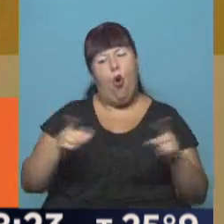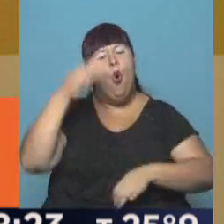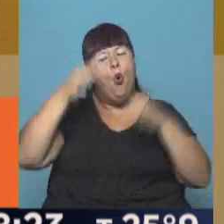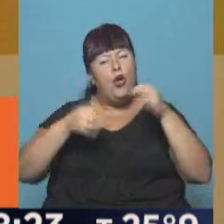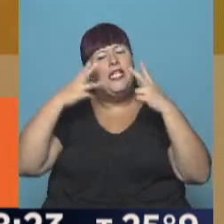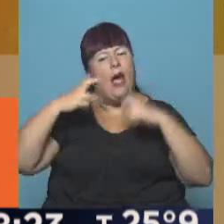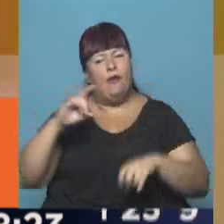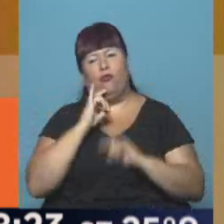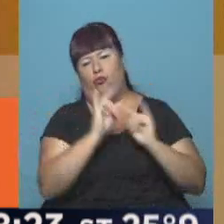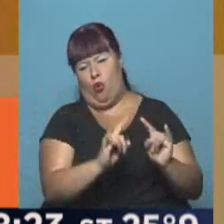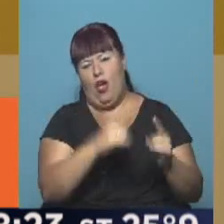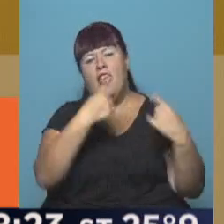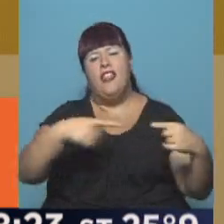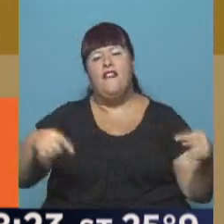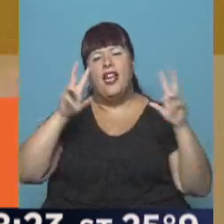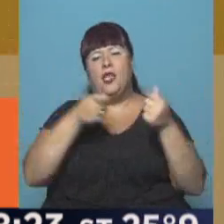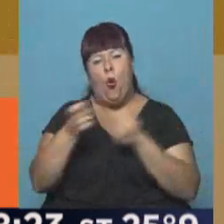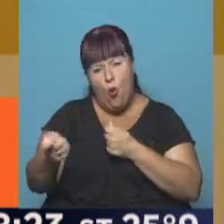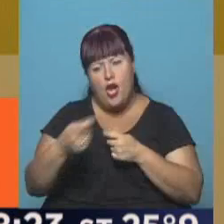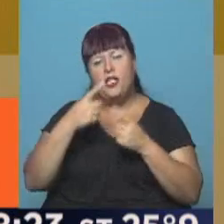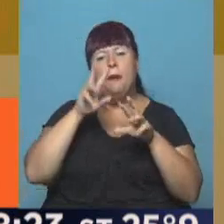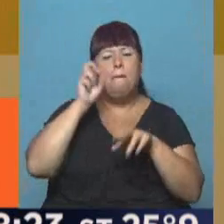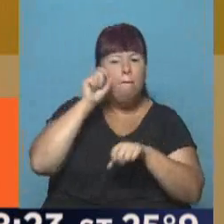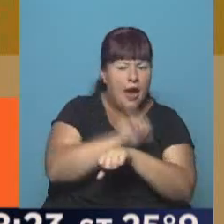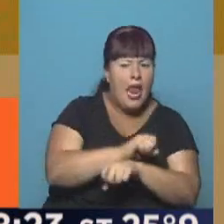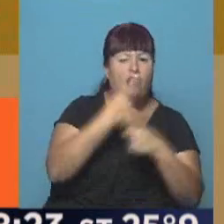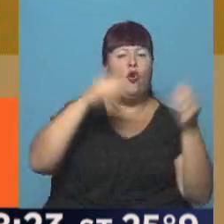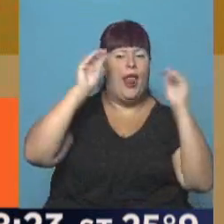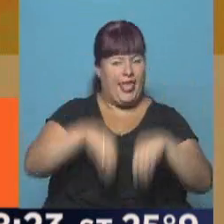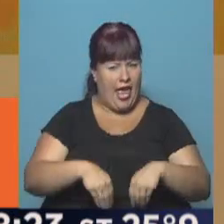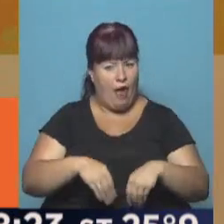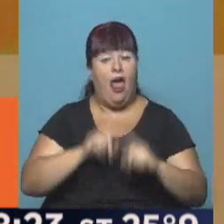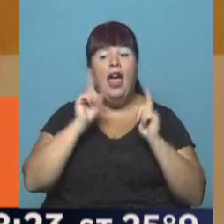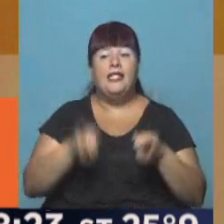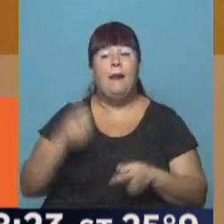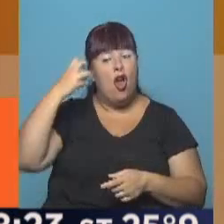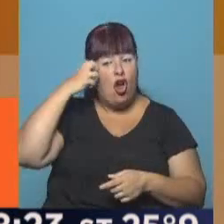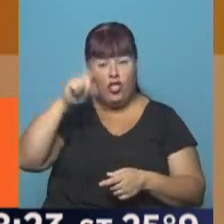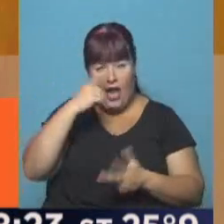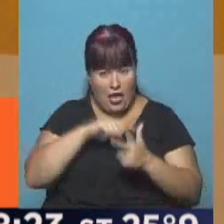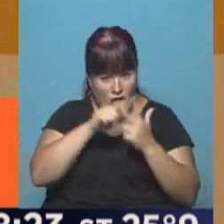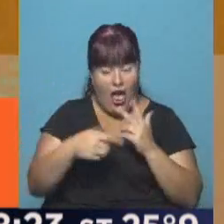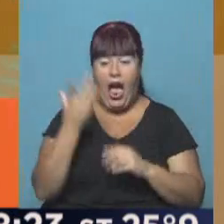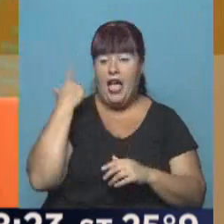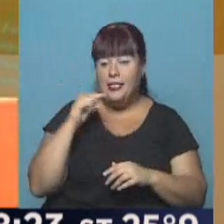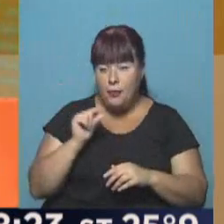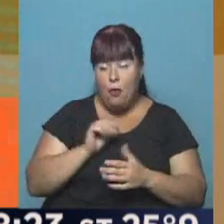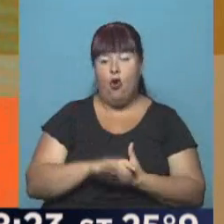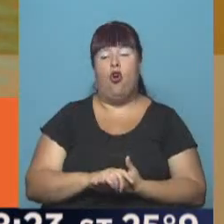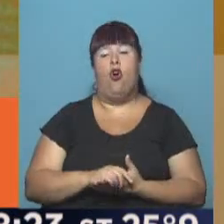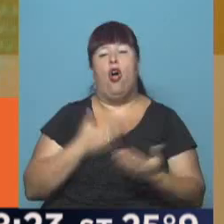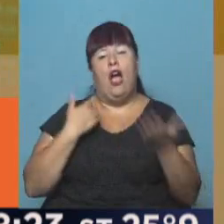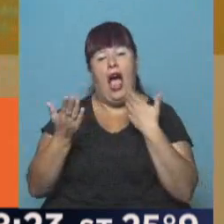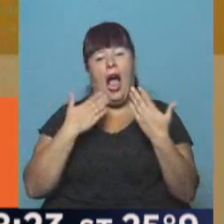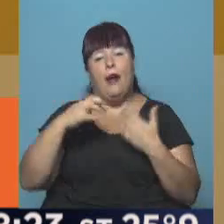justicia investigando con distintas causas penales y causas que tienen que ver con la quiebra y está el Congreso de la Nación. Hace pocos días, lo